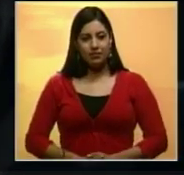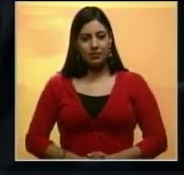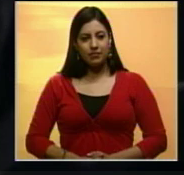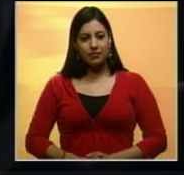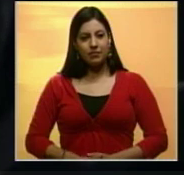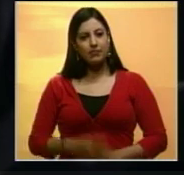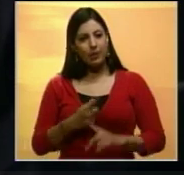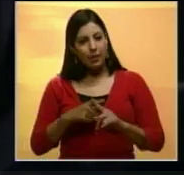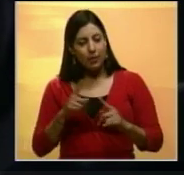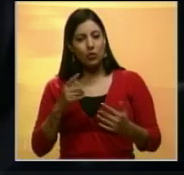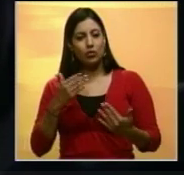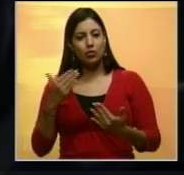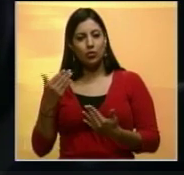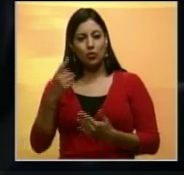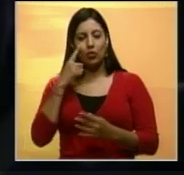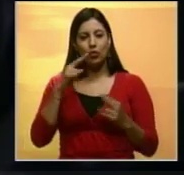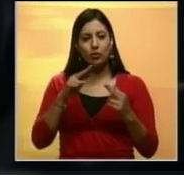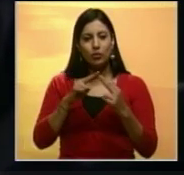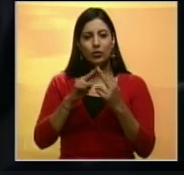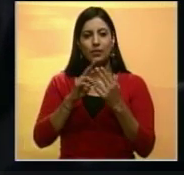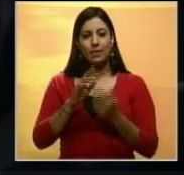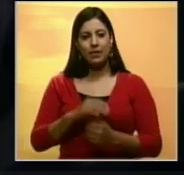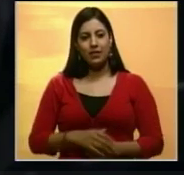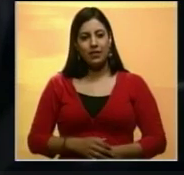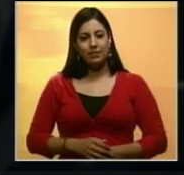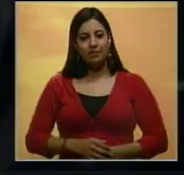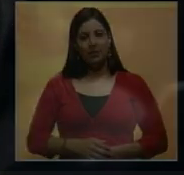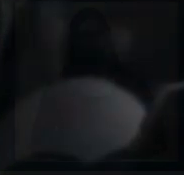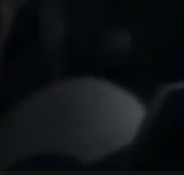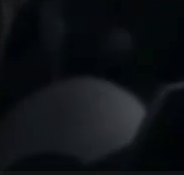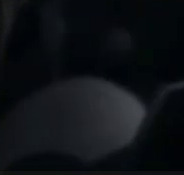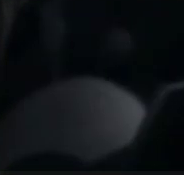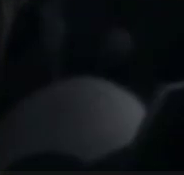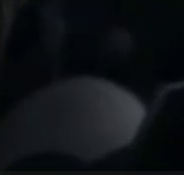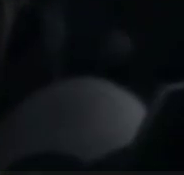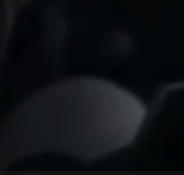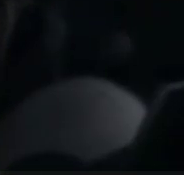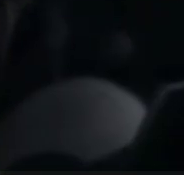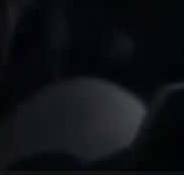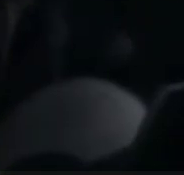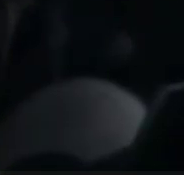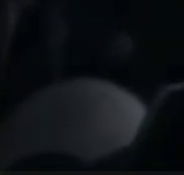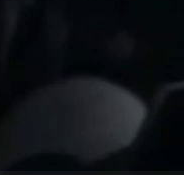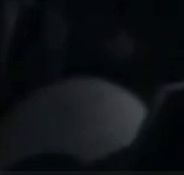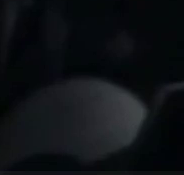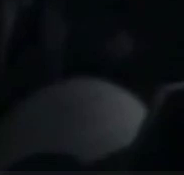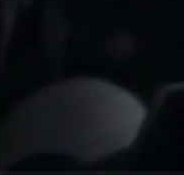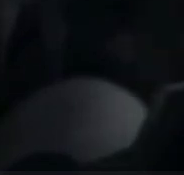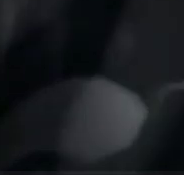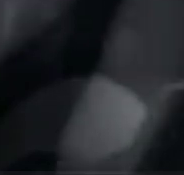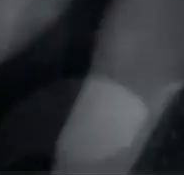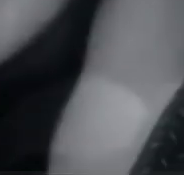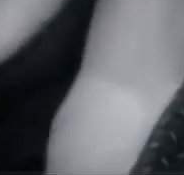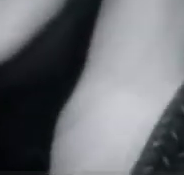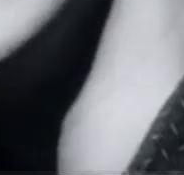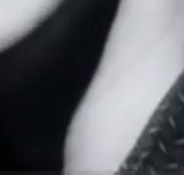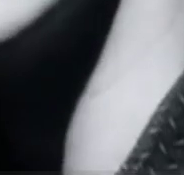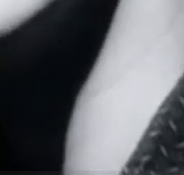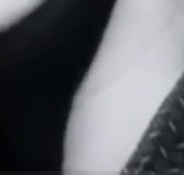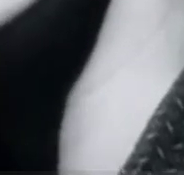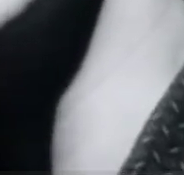By clasping her in their slimy grip.